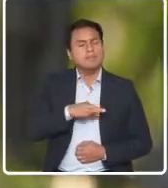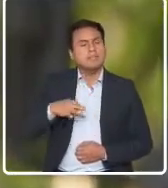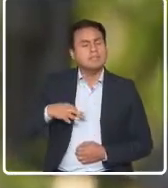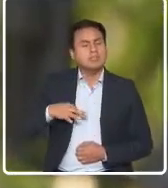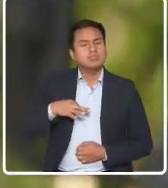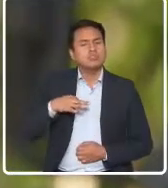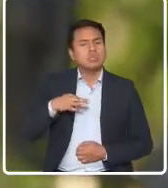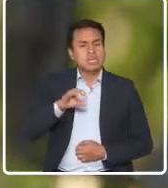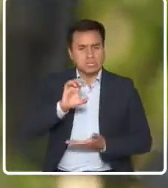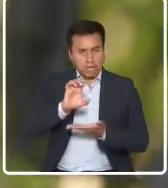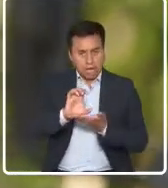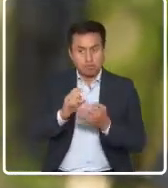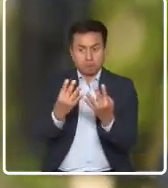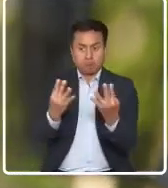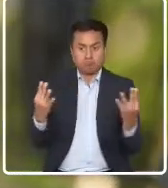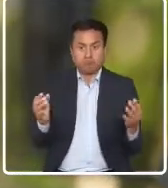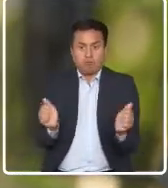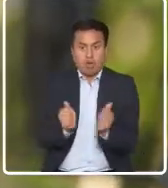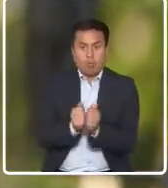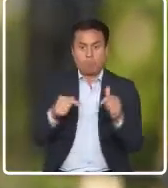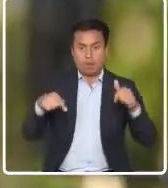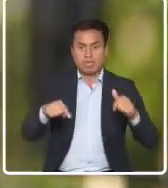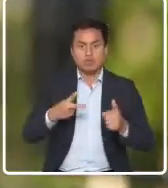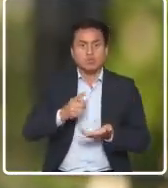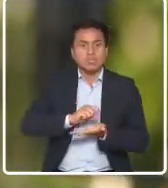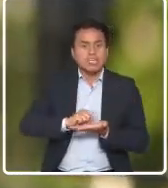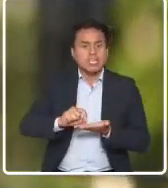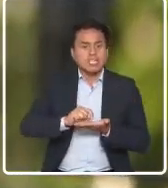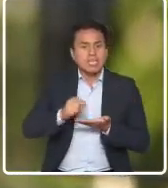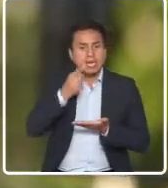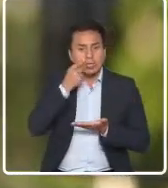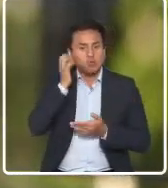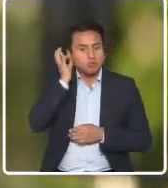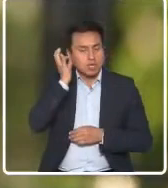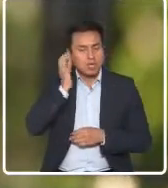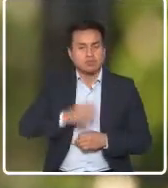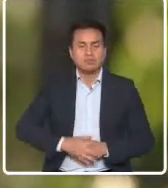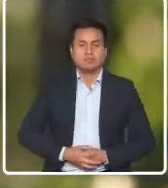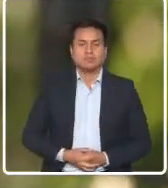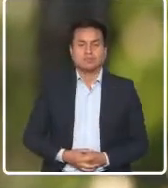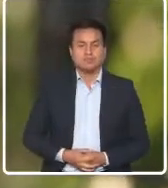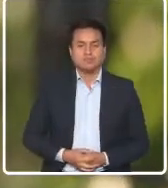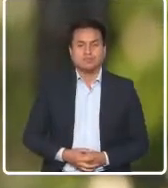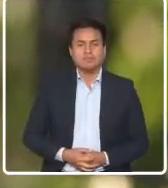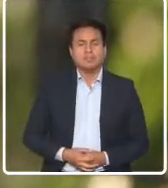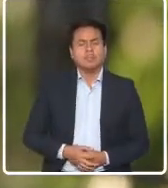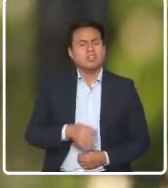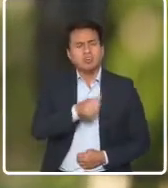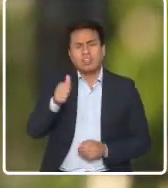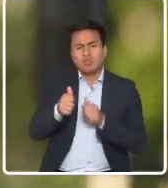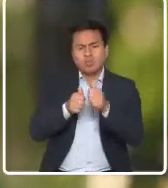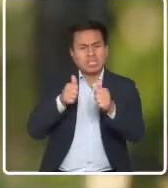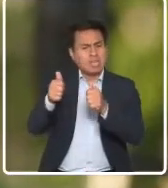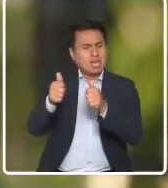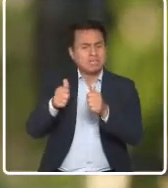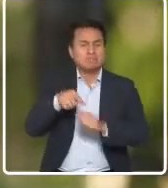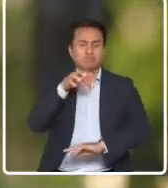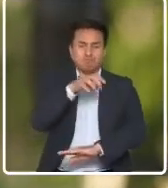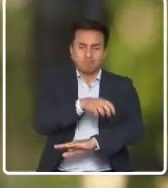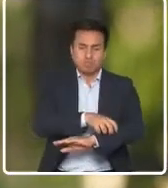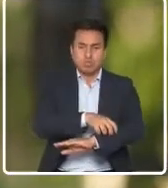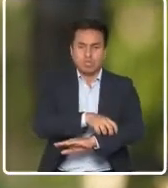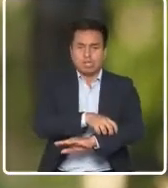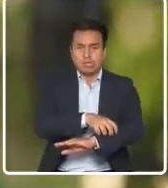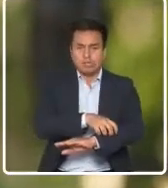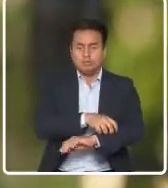ministras y ministros de Estado que nos acompañan, subsecretarias y subsecretarios, y todas las autoridades